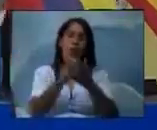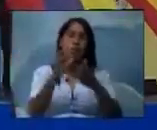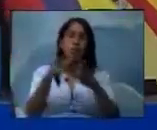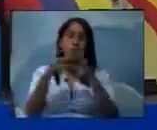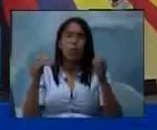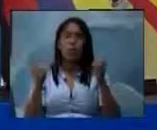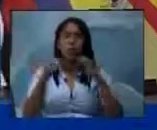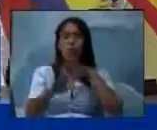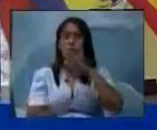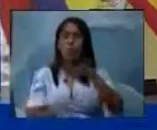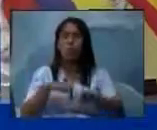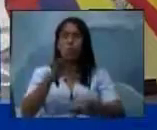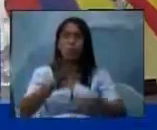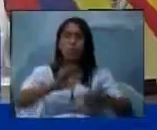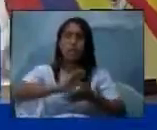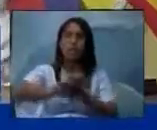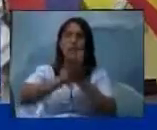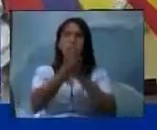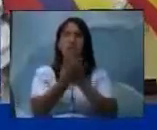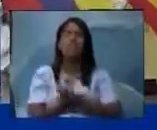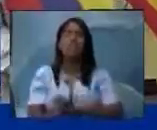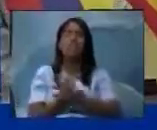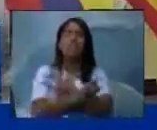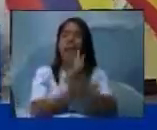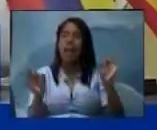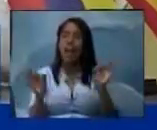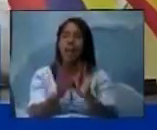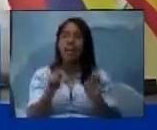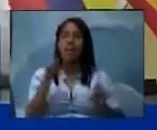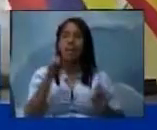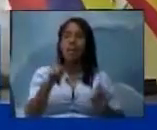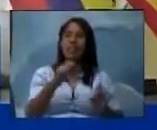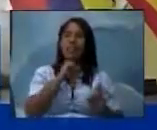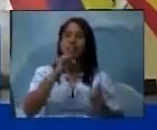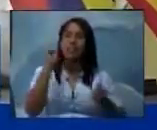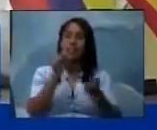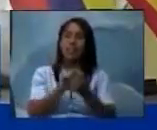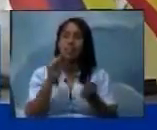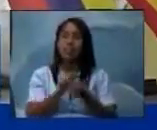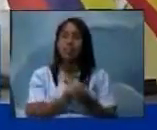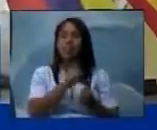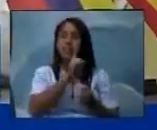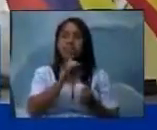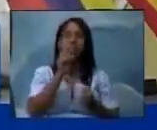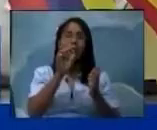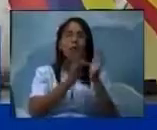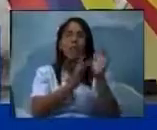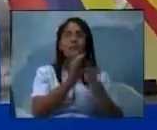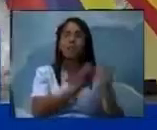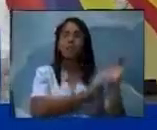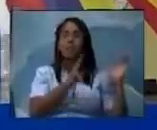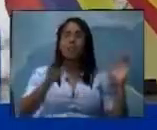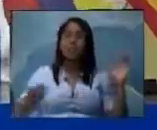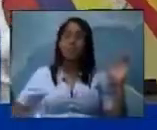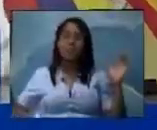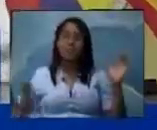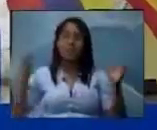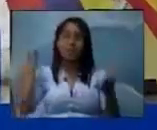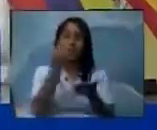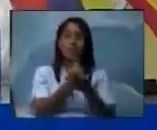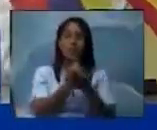muñeco por los pies y lo desbarató y lo volvió polvo, esa piedra se llama